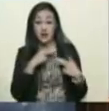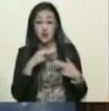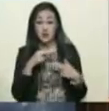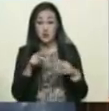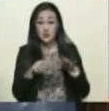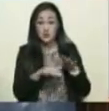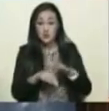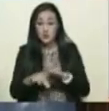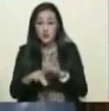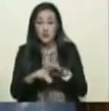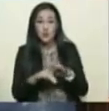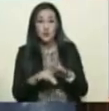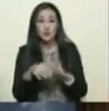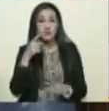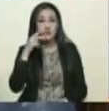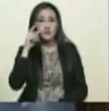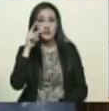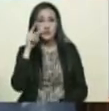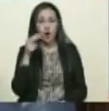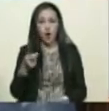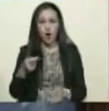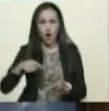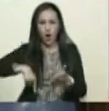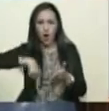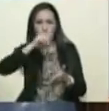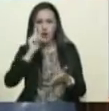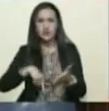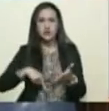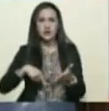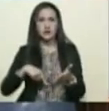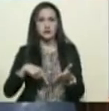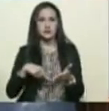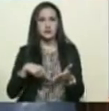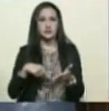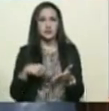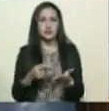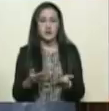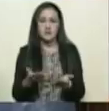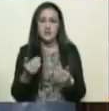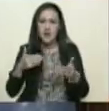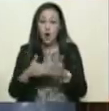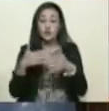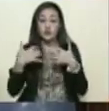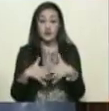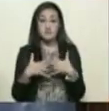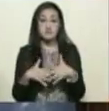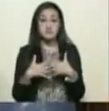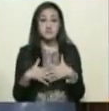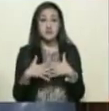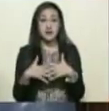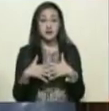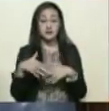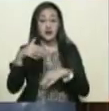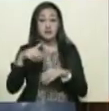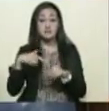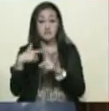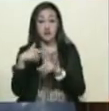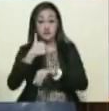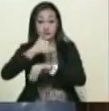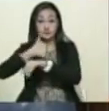lógica del contrato solicitando el levantamiento de las medidas contra la empresa y sus directivos